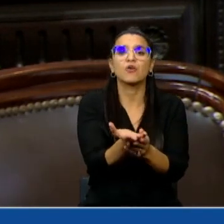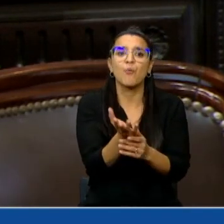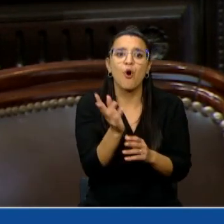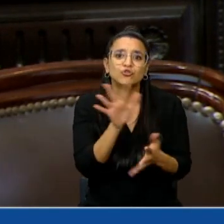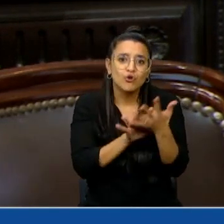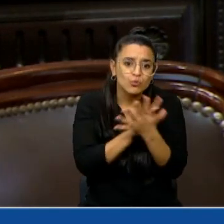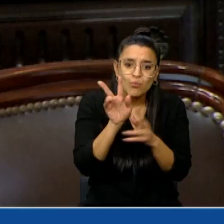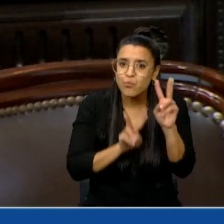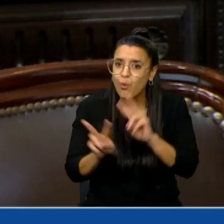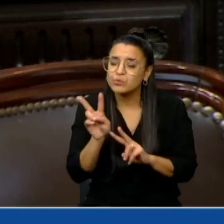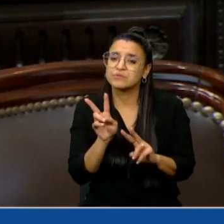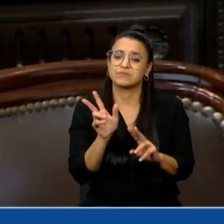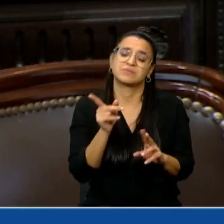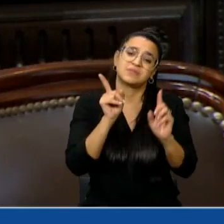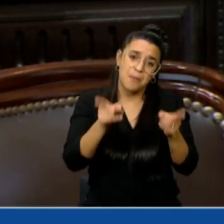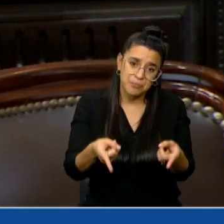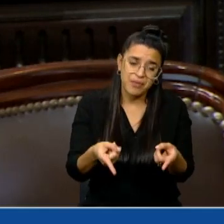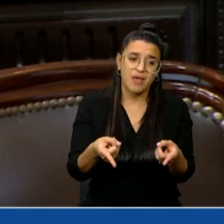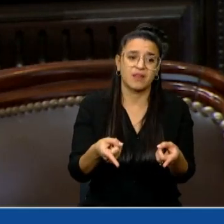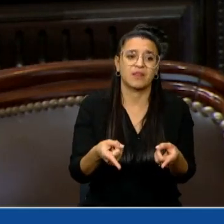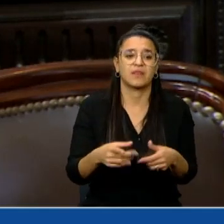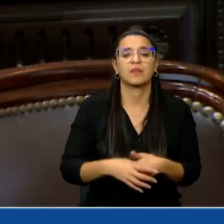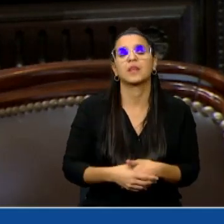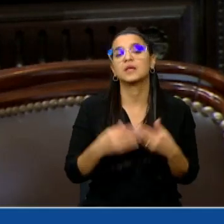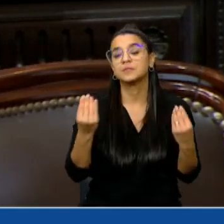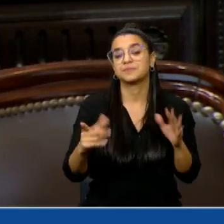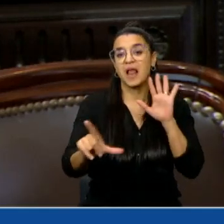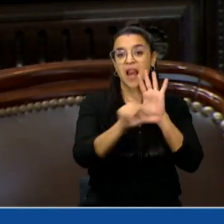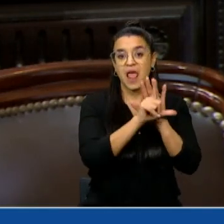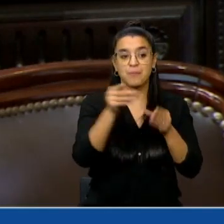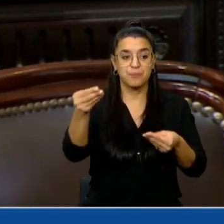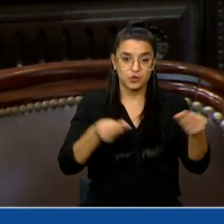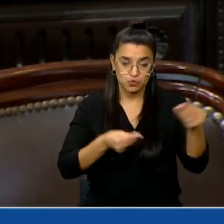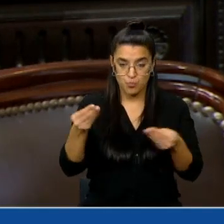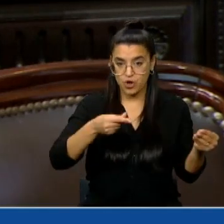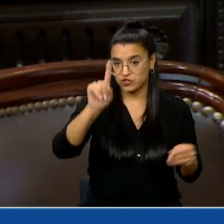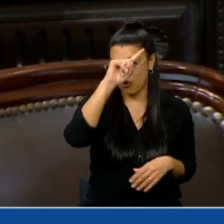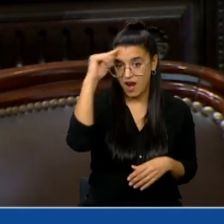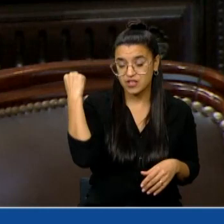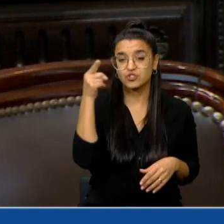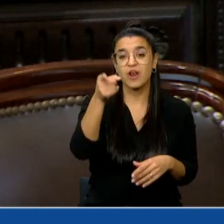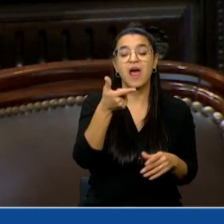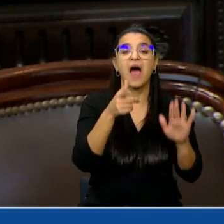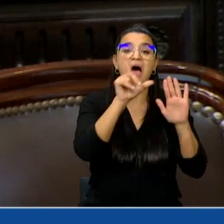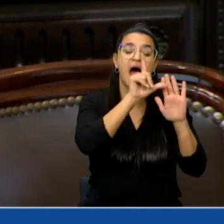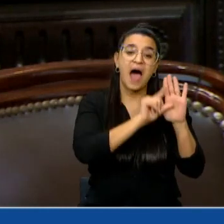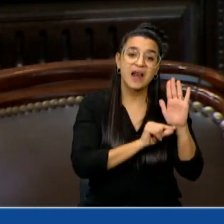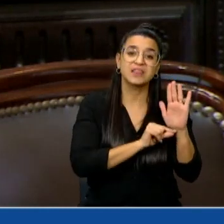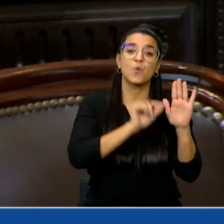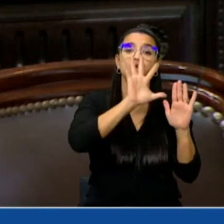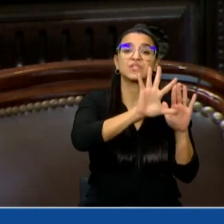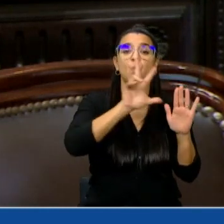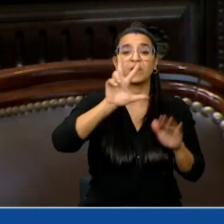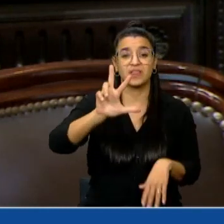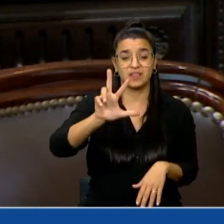solución también lo ha permitido que en la Ley de Presupuesto Nacional, en su artículo